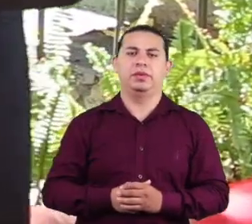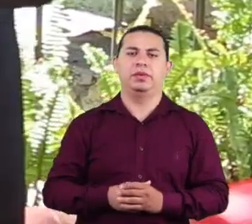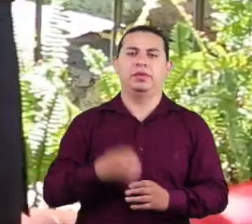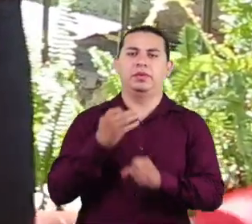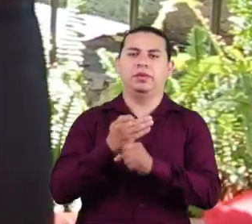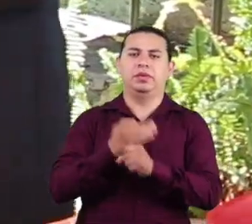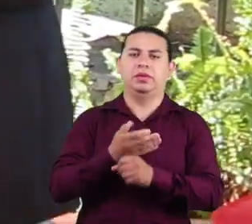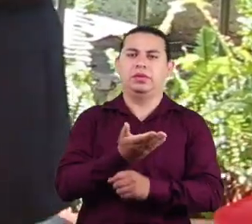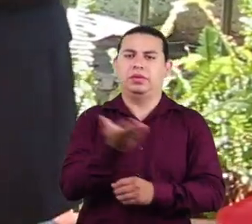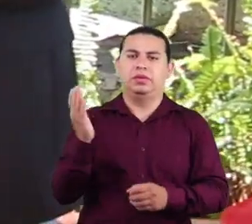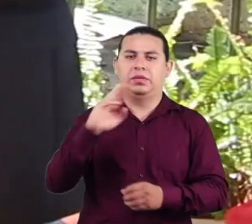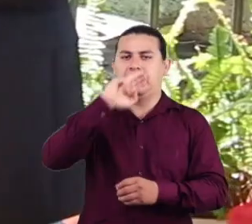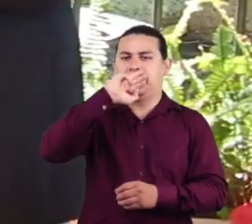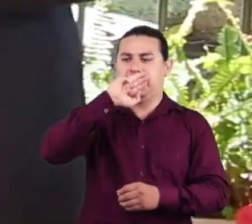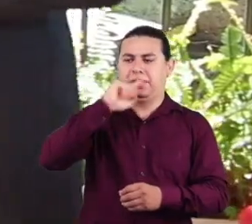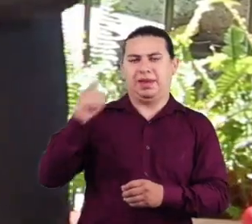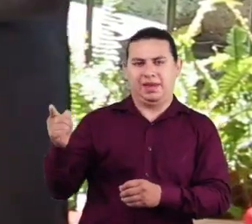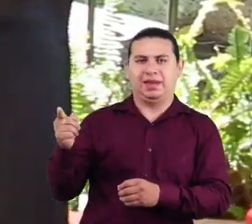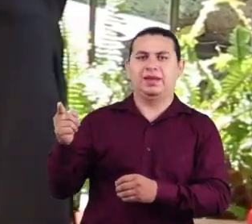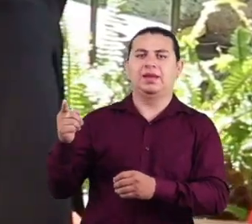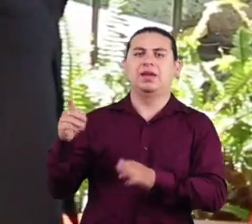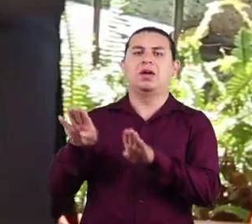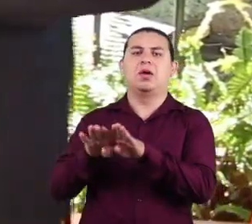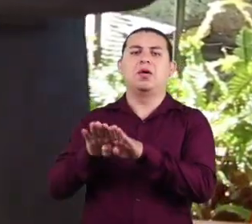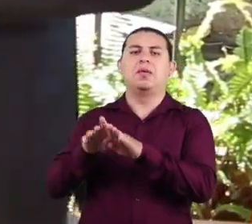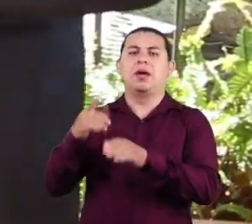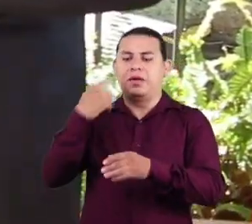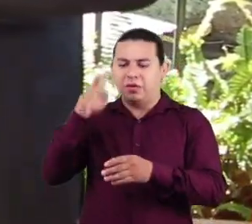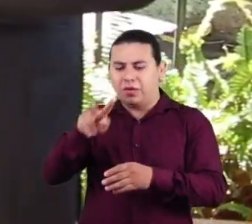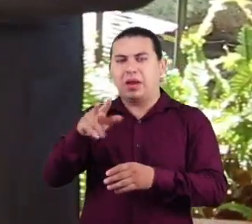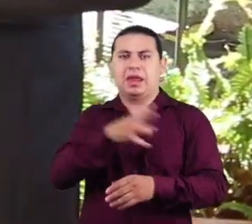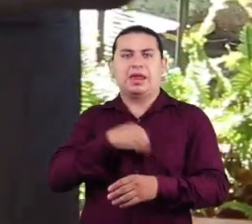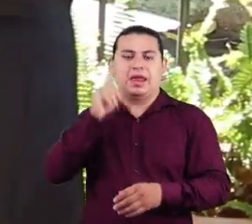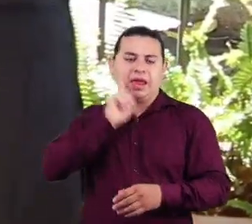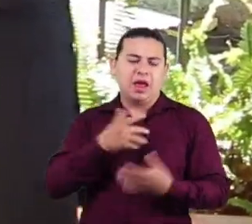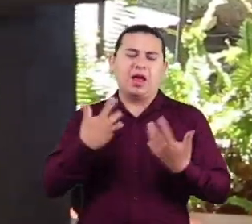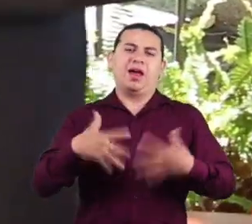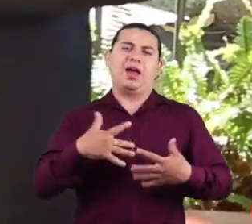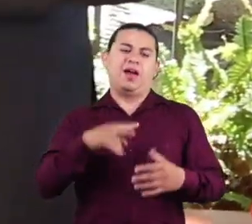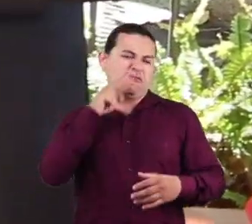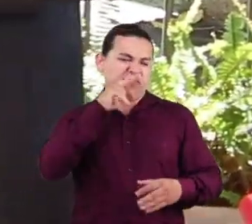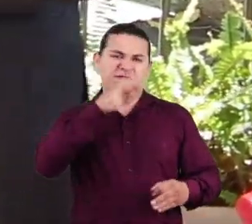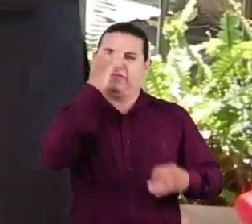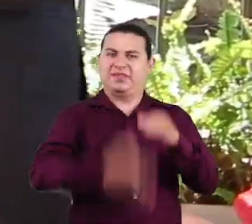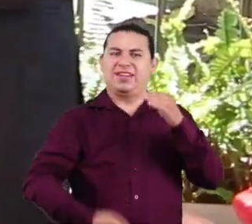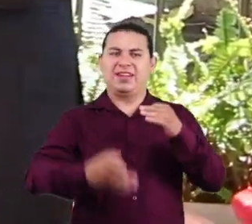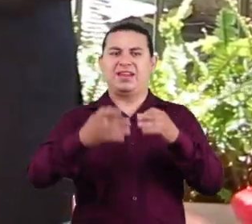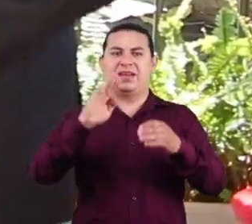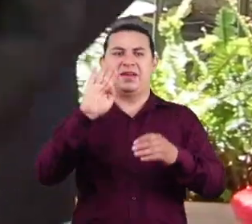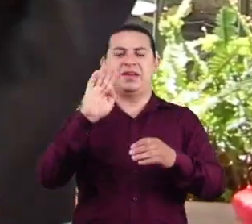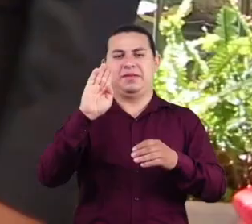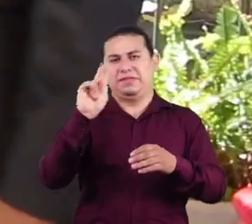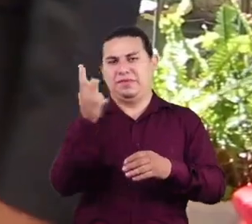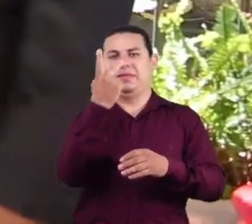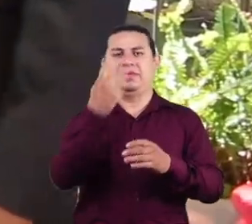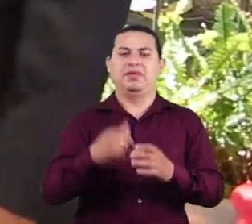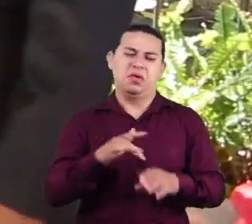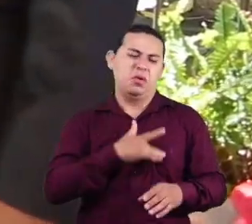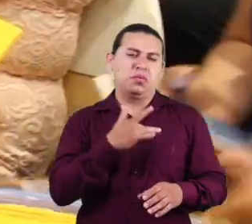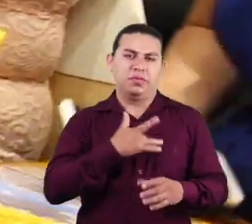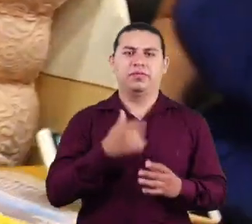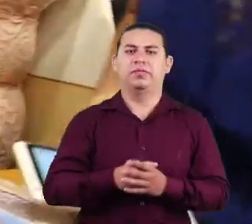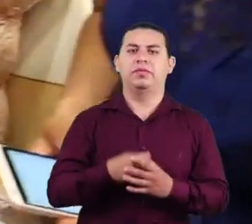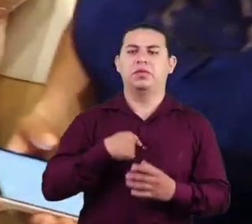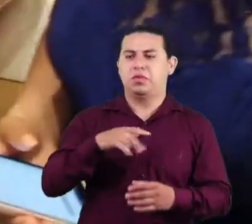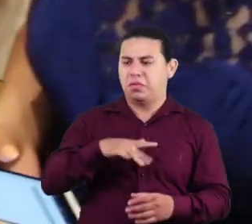Nos encontramos con una madre de familia. Señora, ¿cómo se siente por ver a su hija terminando la preparatoria? Bueno, soy su